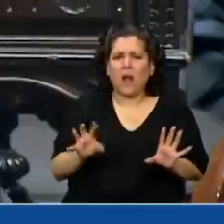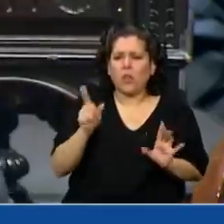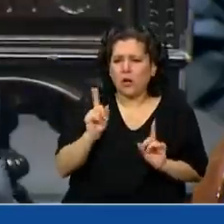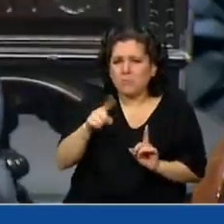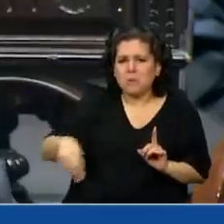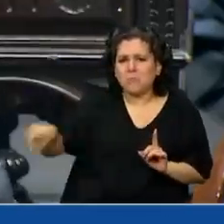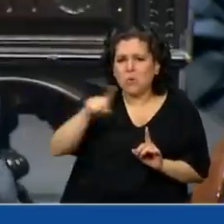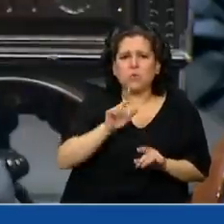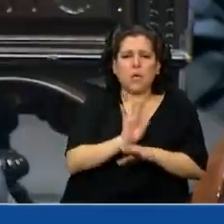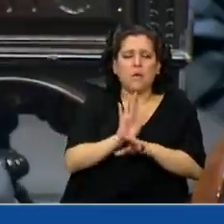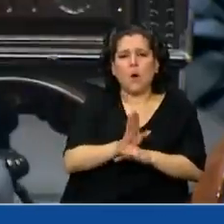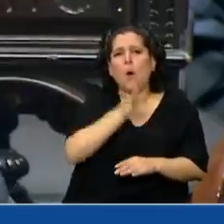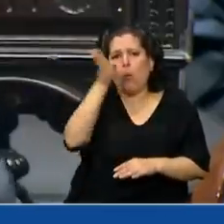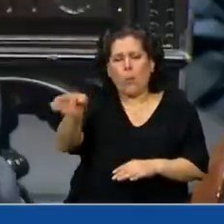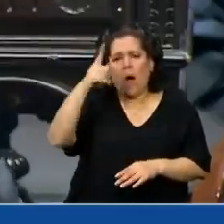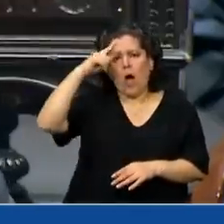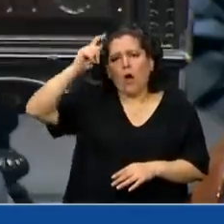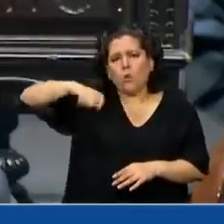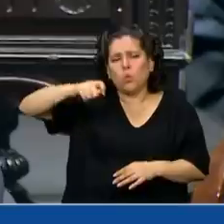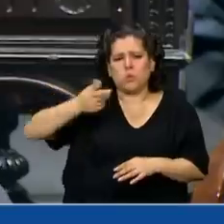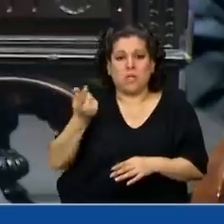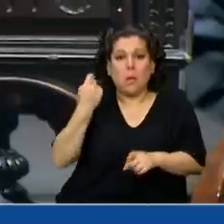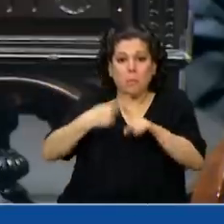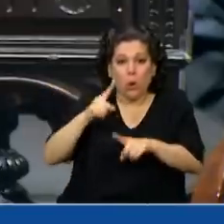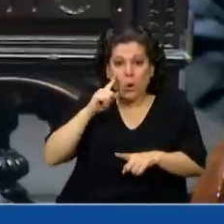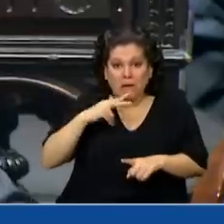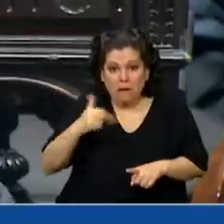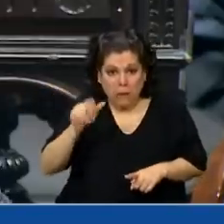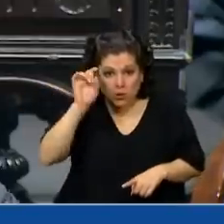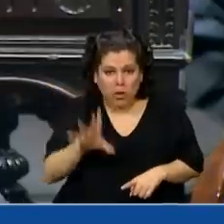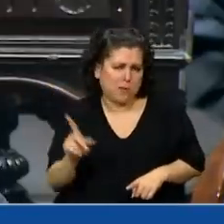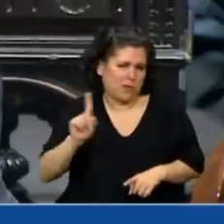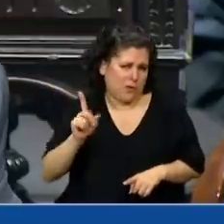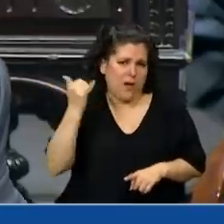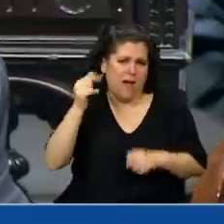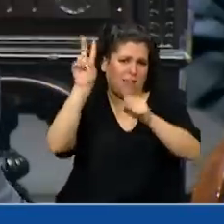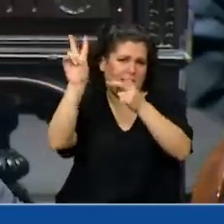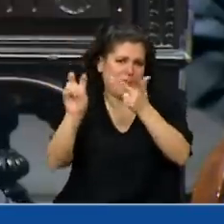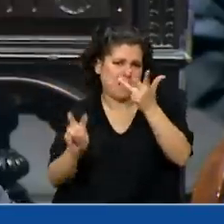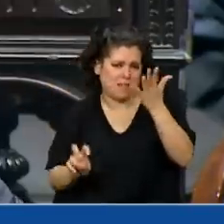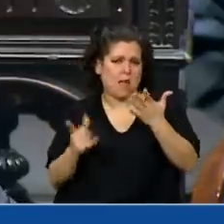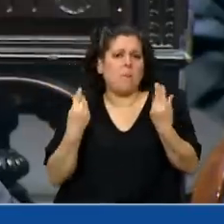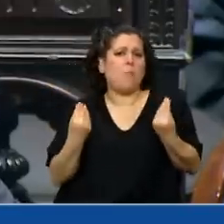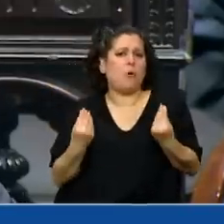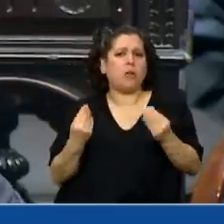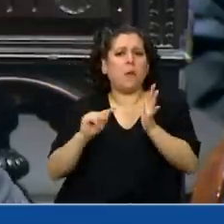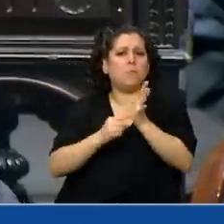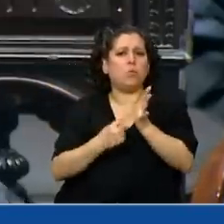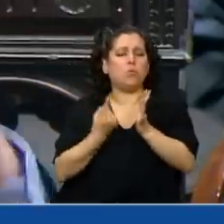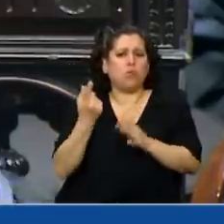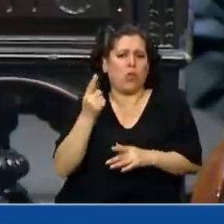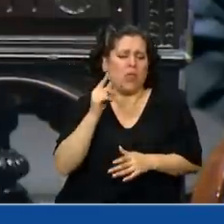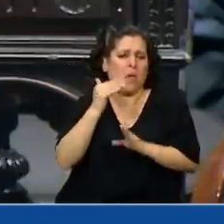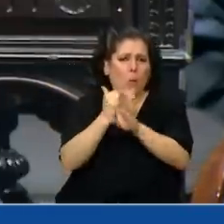en fila a la Corte Suprema, no solo por el IVA, recuerden, sino también por unos puntos de baja